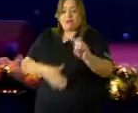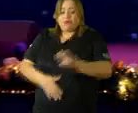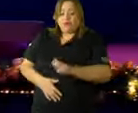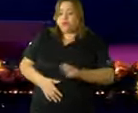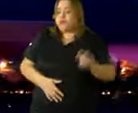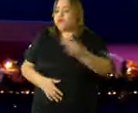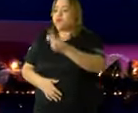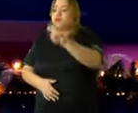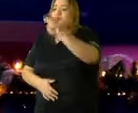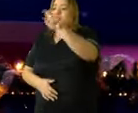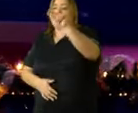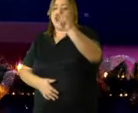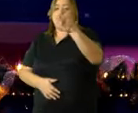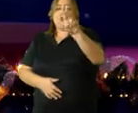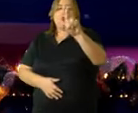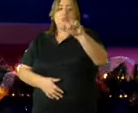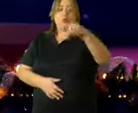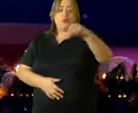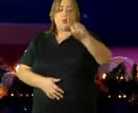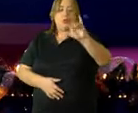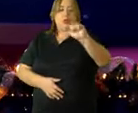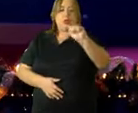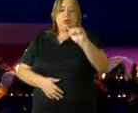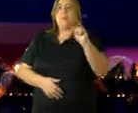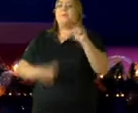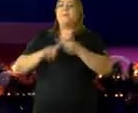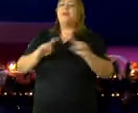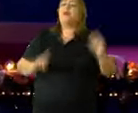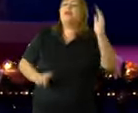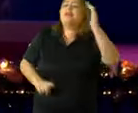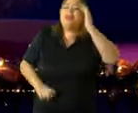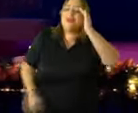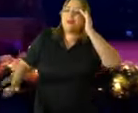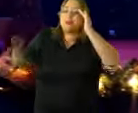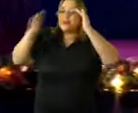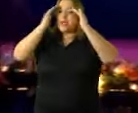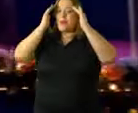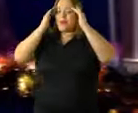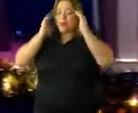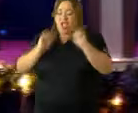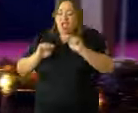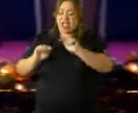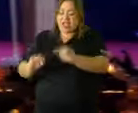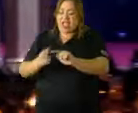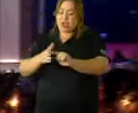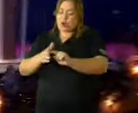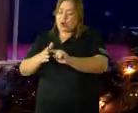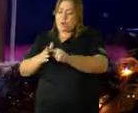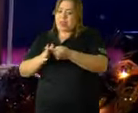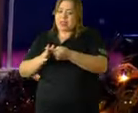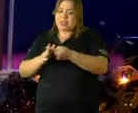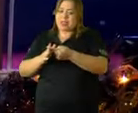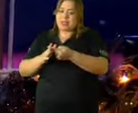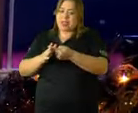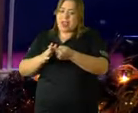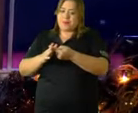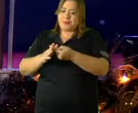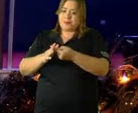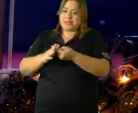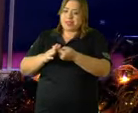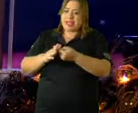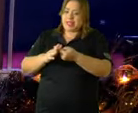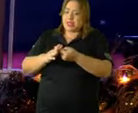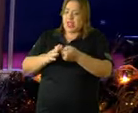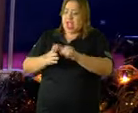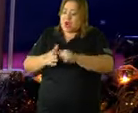Turquía, no pudimos ver todo, pero lo que sí sabemos es que ahí comienzan las civilizaciones. Allí comenzó